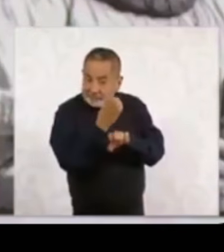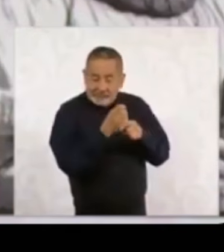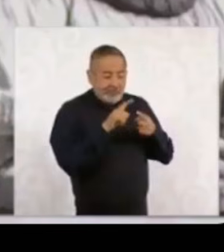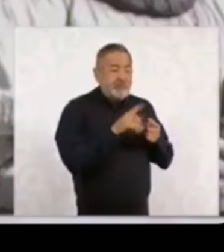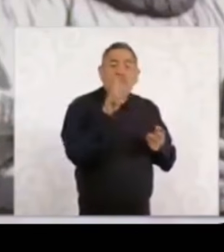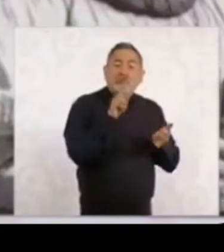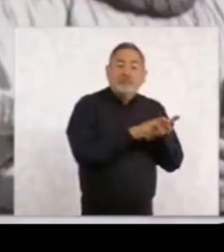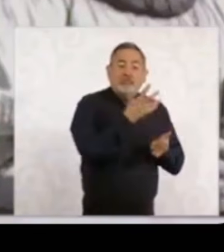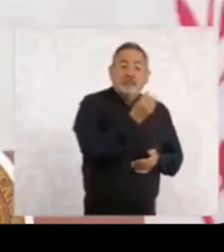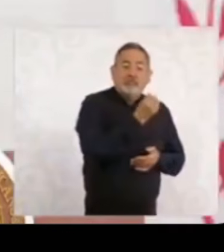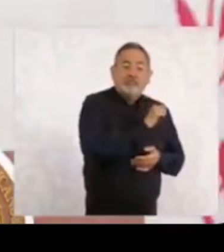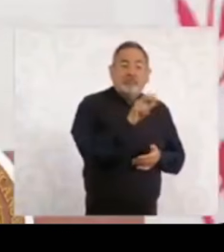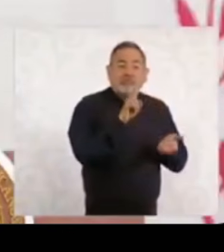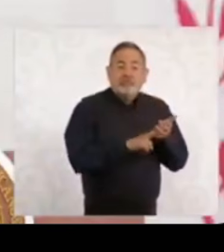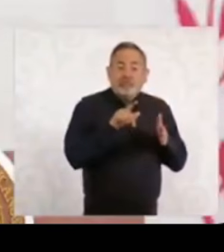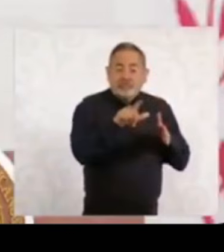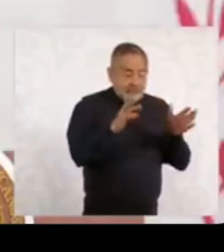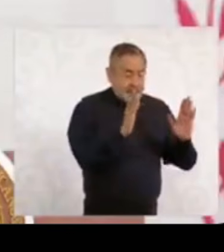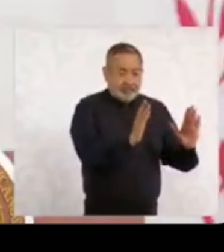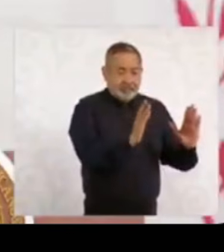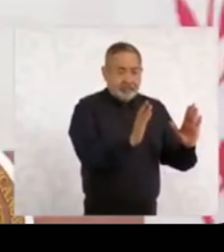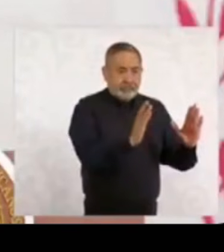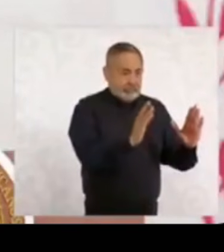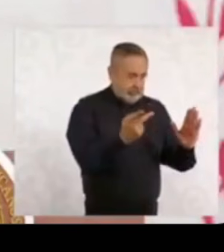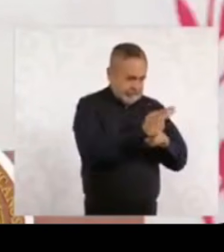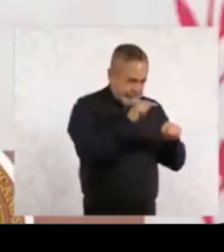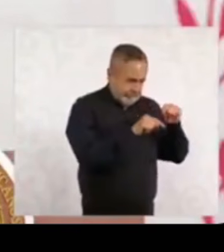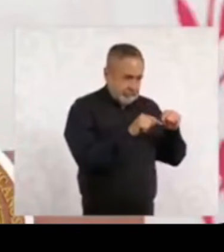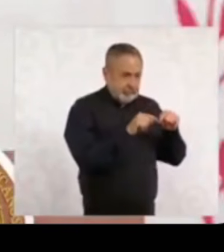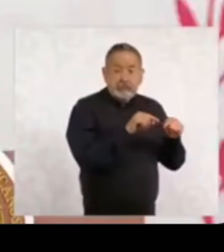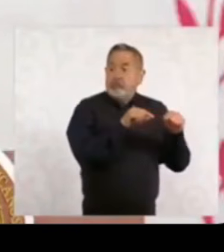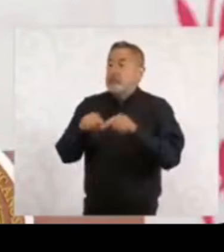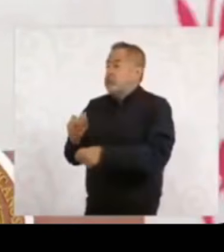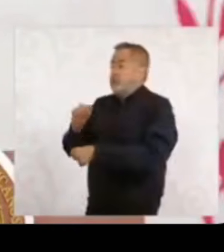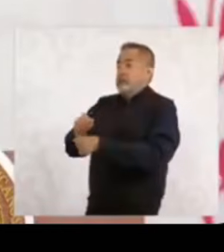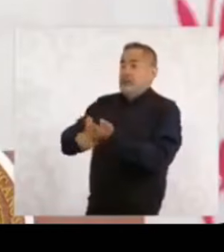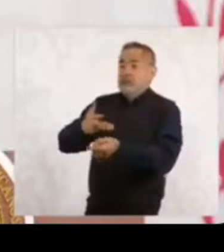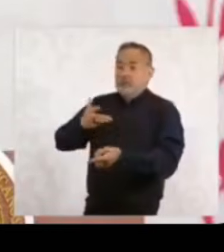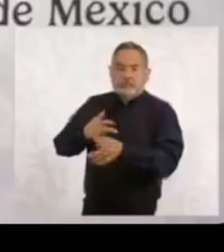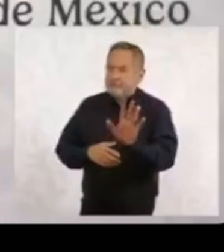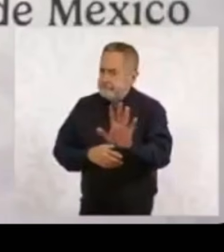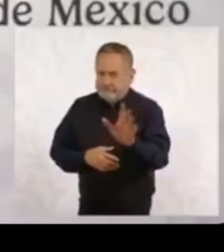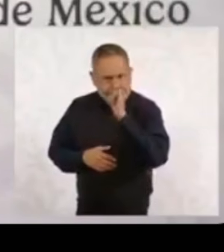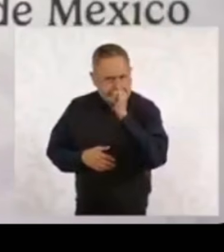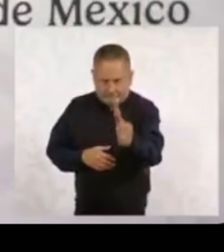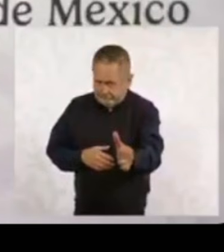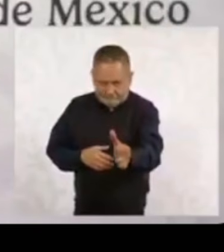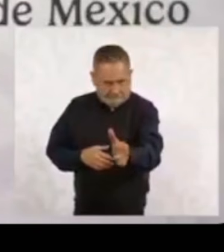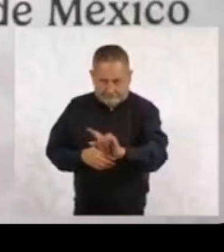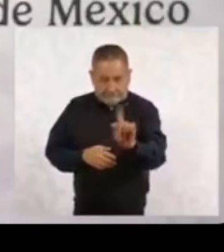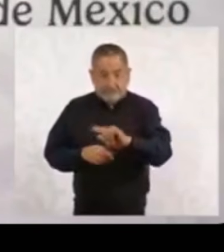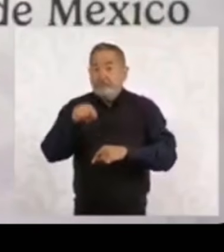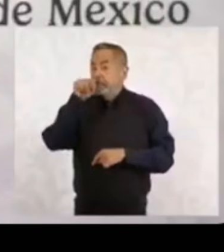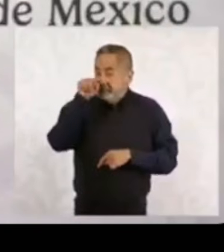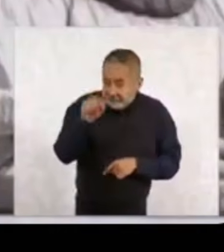o el presidente Andrés Manuel López Obrador ocupaba el cargo de presidente. Así están las cosas con estos señores de la